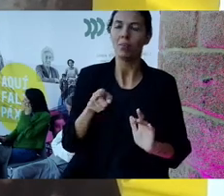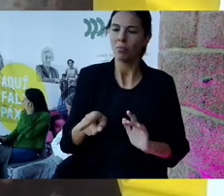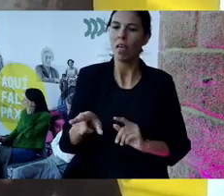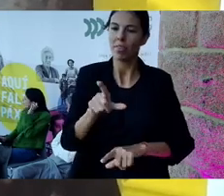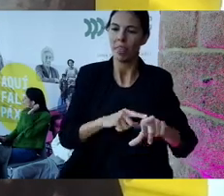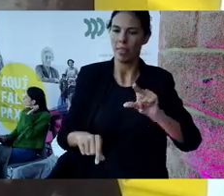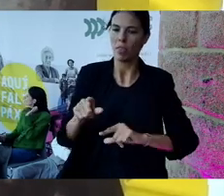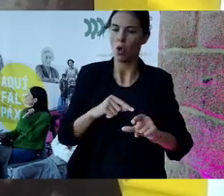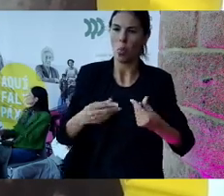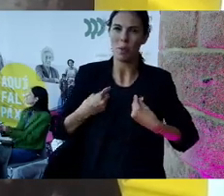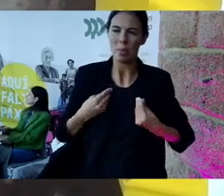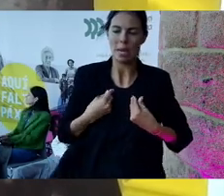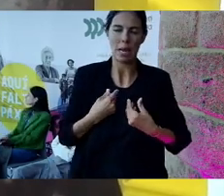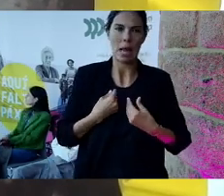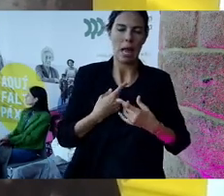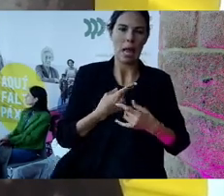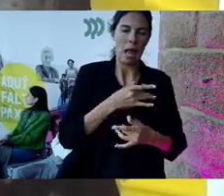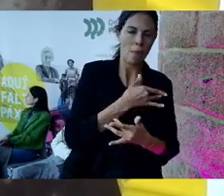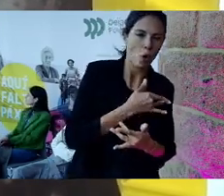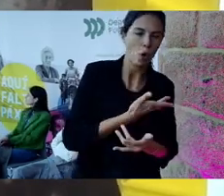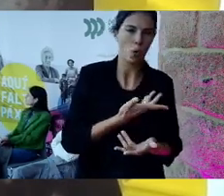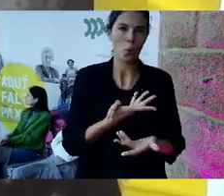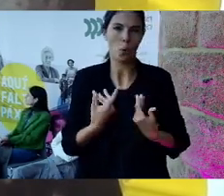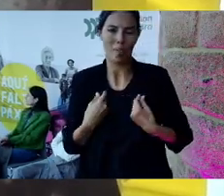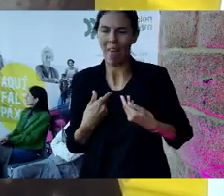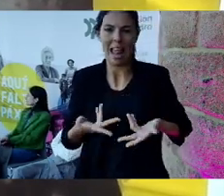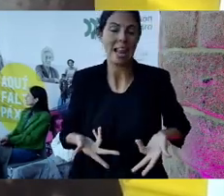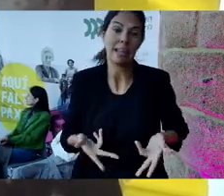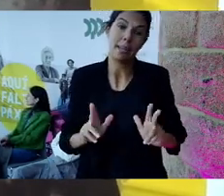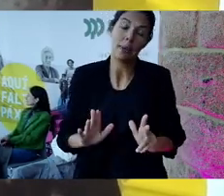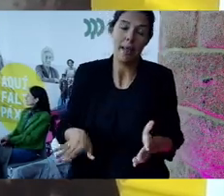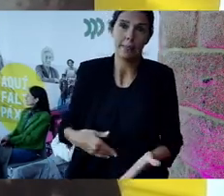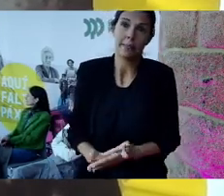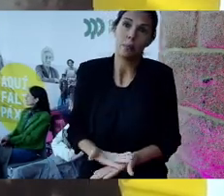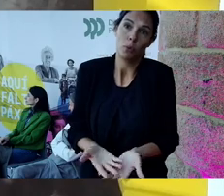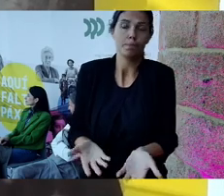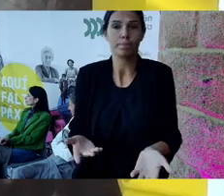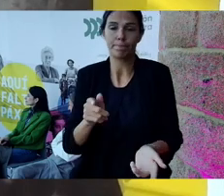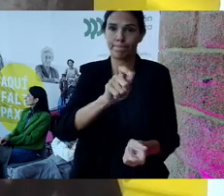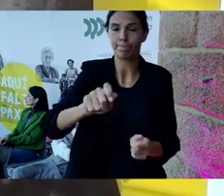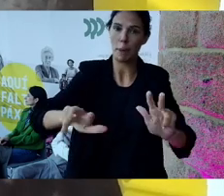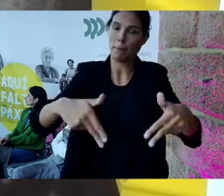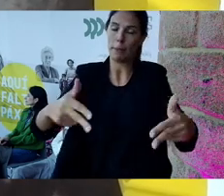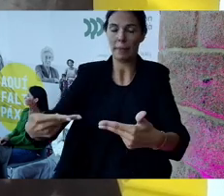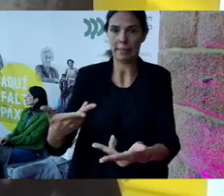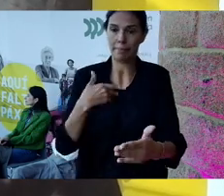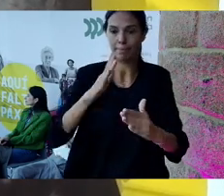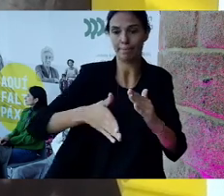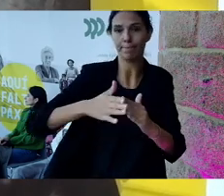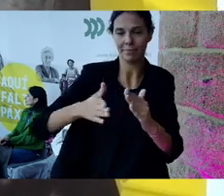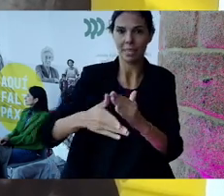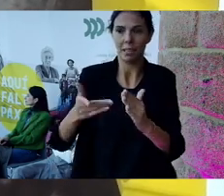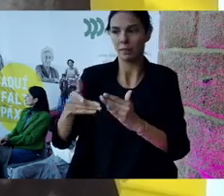que decidió vivir o su amor y su vida de un modo muy libre hasta donde la dejaron, ¿no? Sobre todo